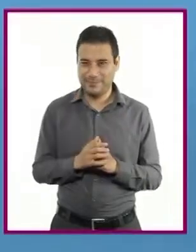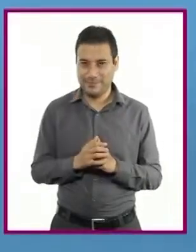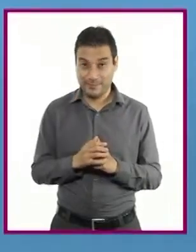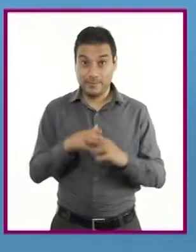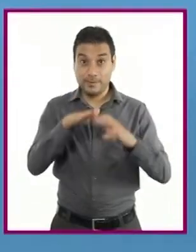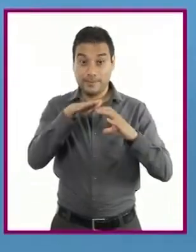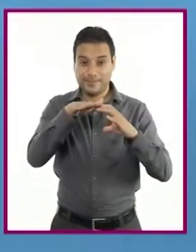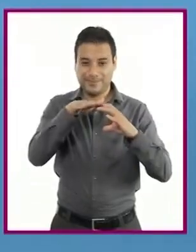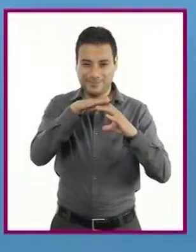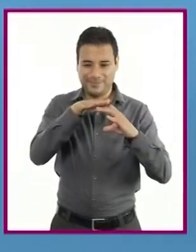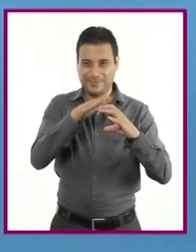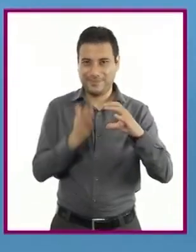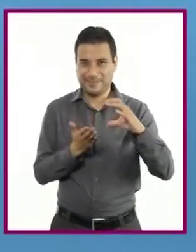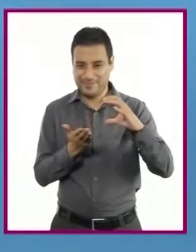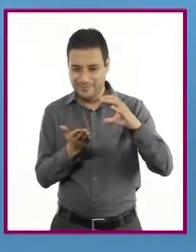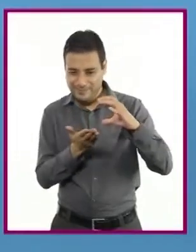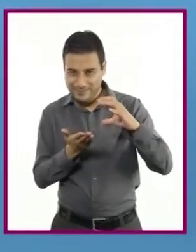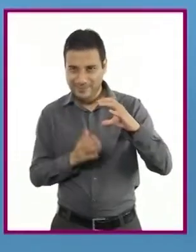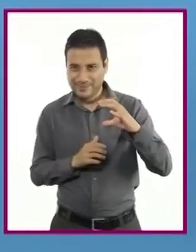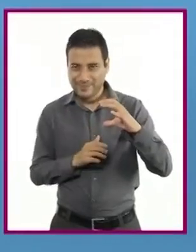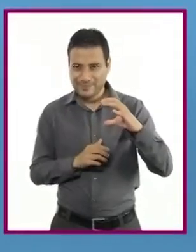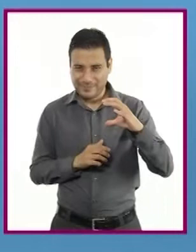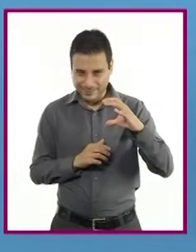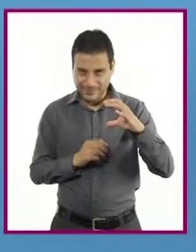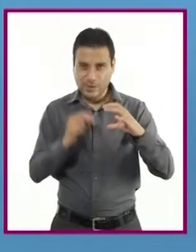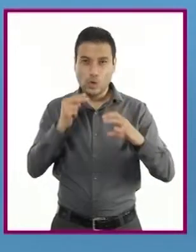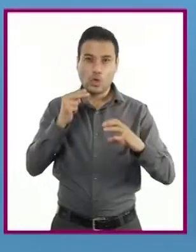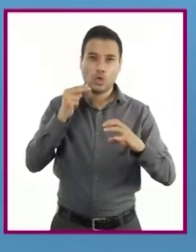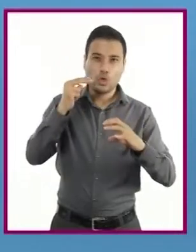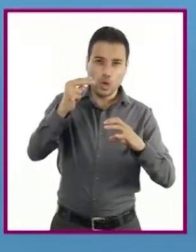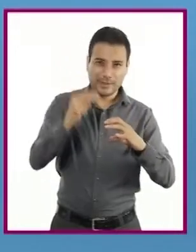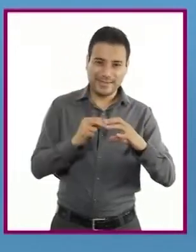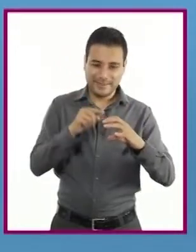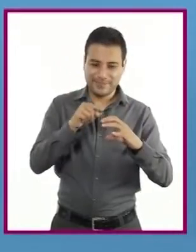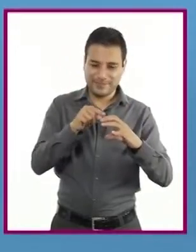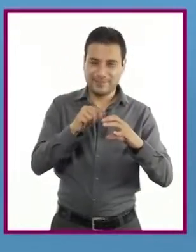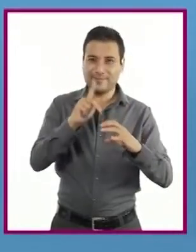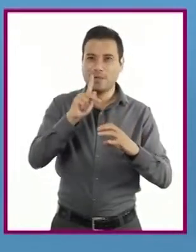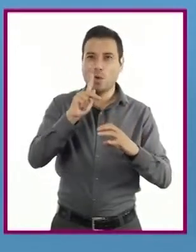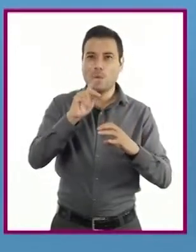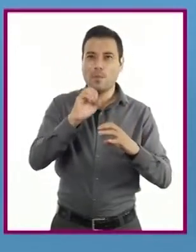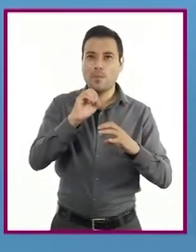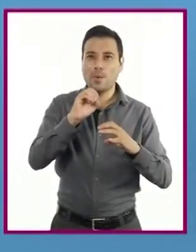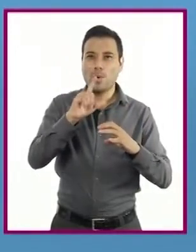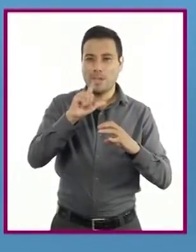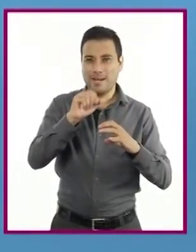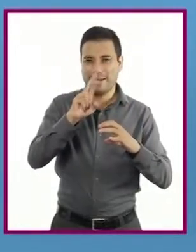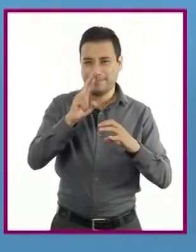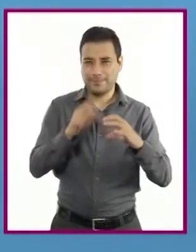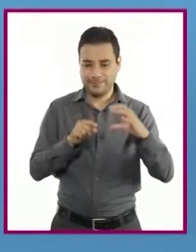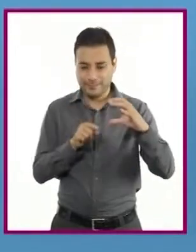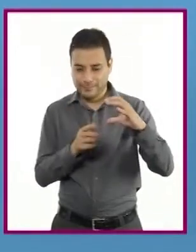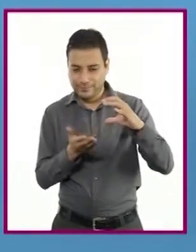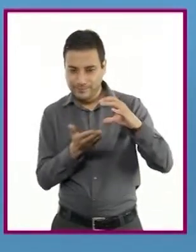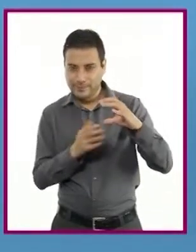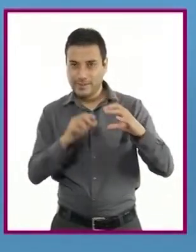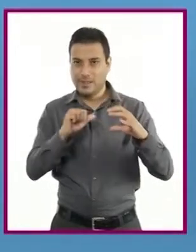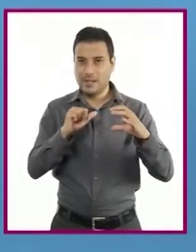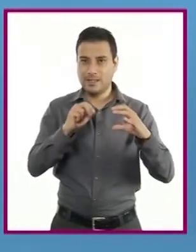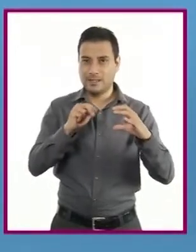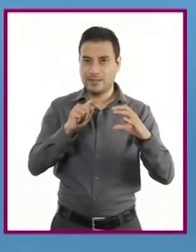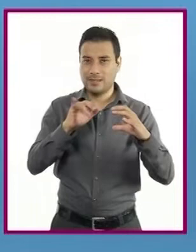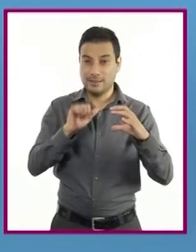polares, como del Ártico, en el Polo Norte, y el de la Antártida, en el Polo Sur, el aumento de las